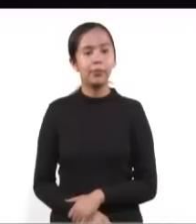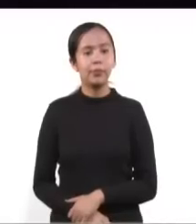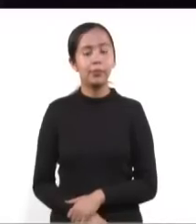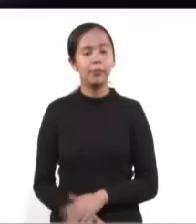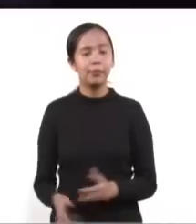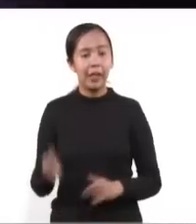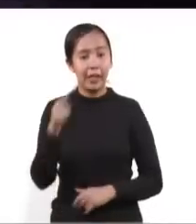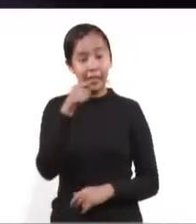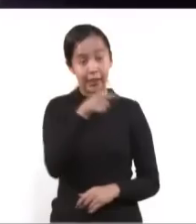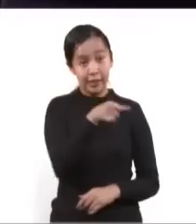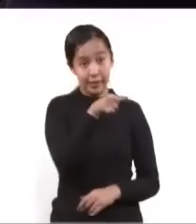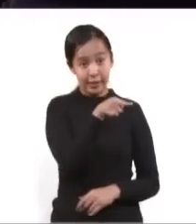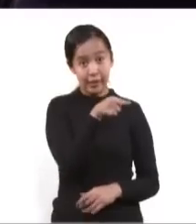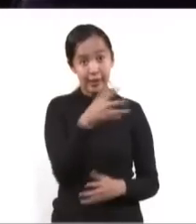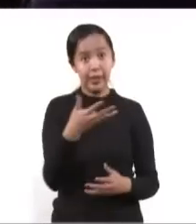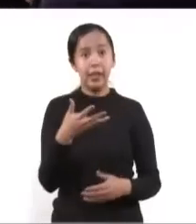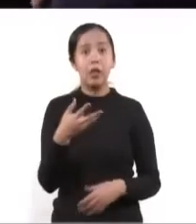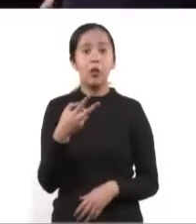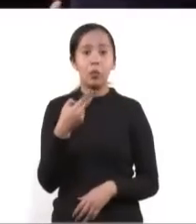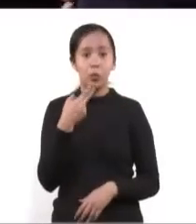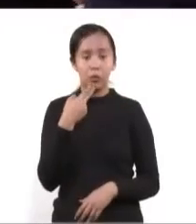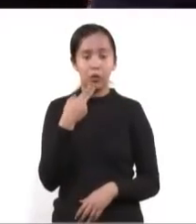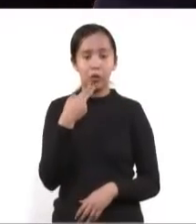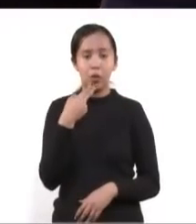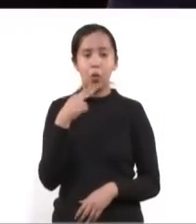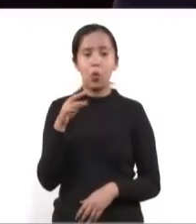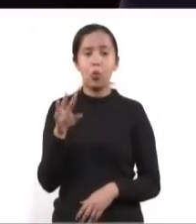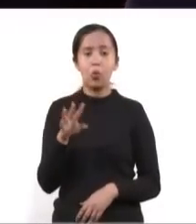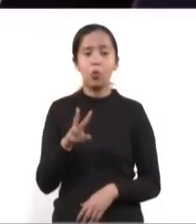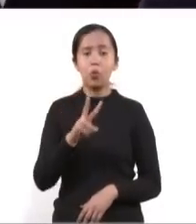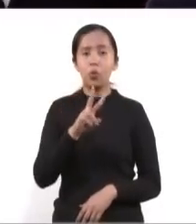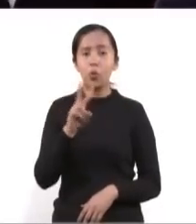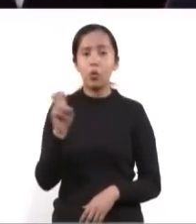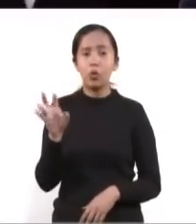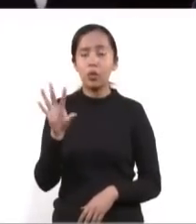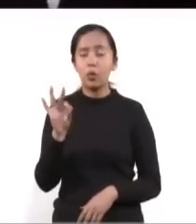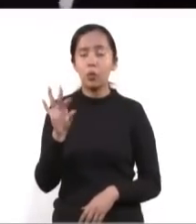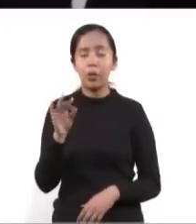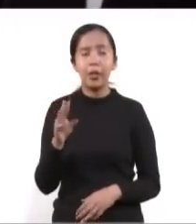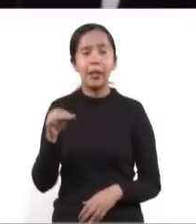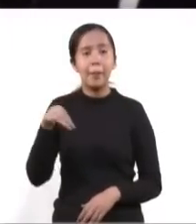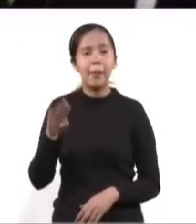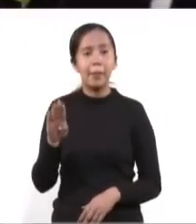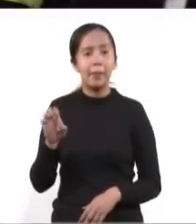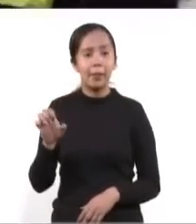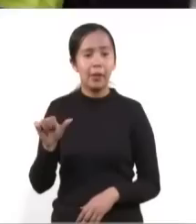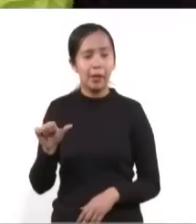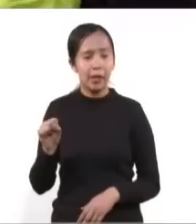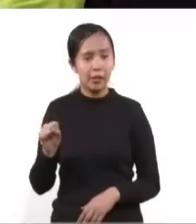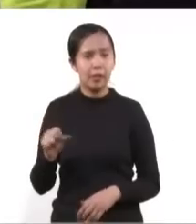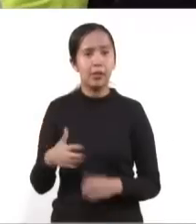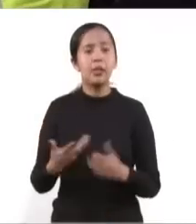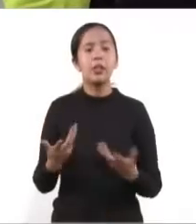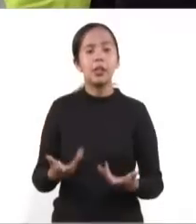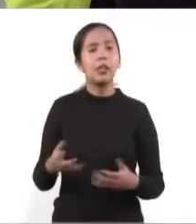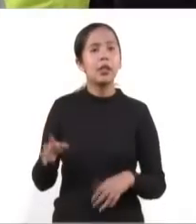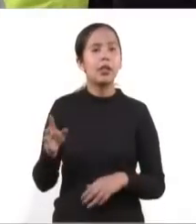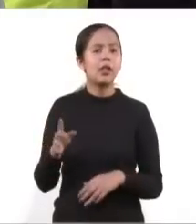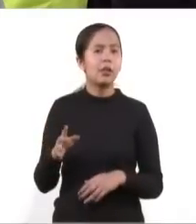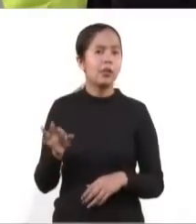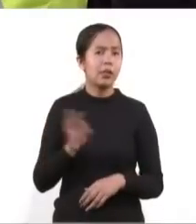Esta subestación sirve para 240 MBAs, 240,000 usuarios, a lo mejor